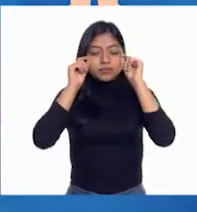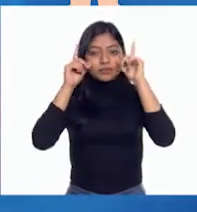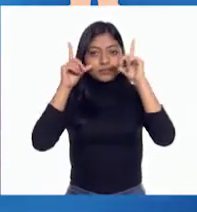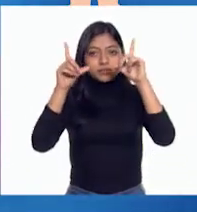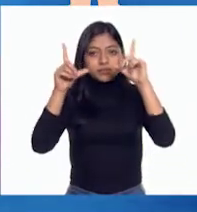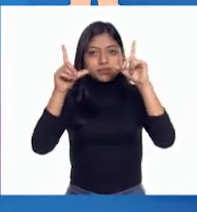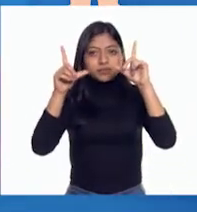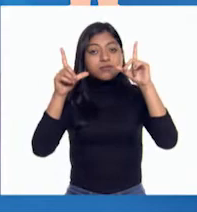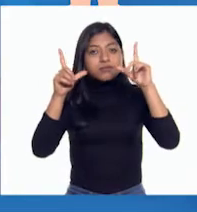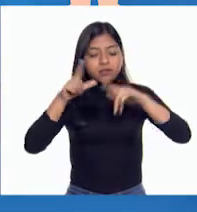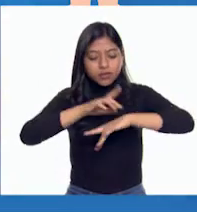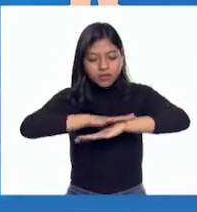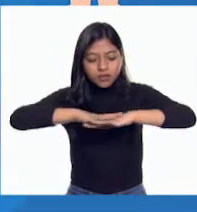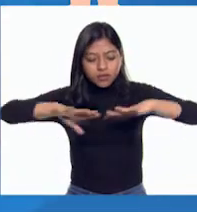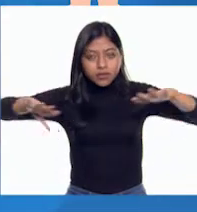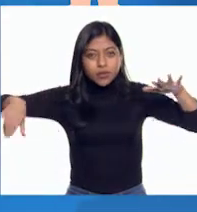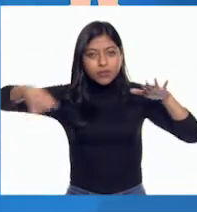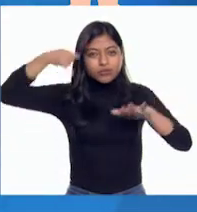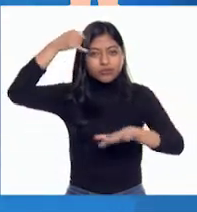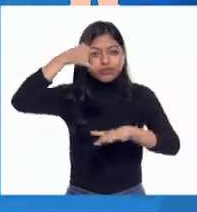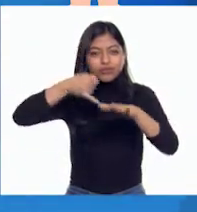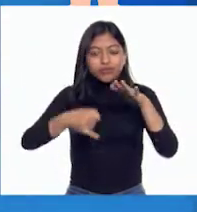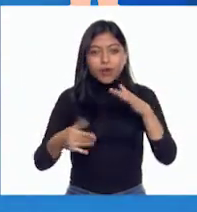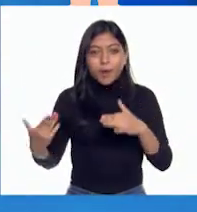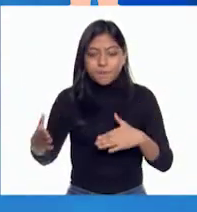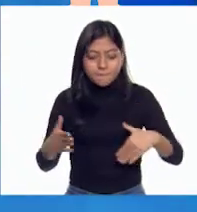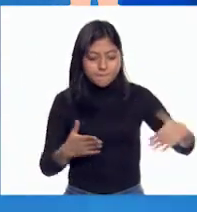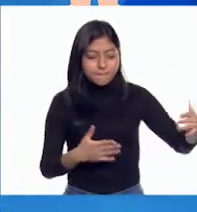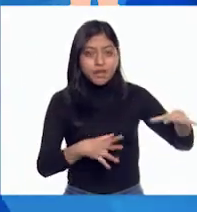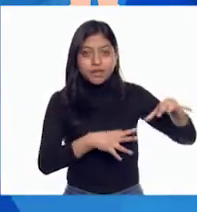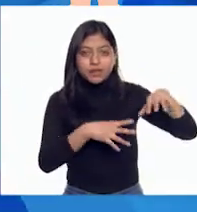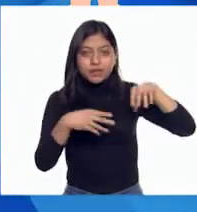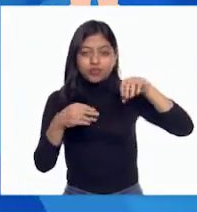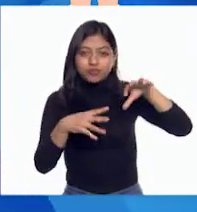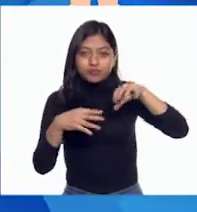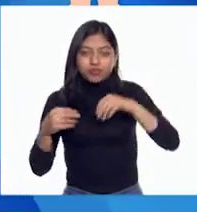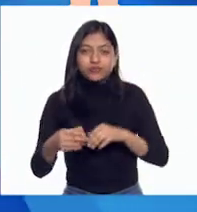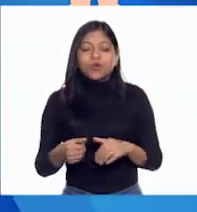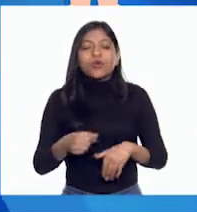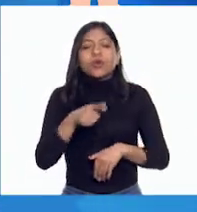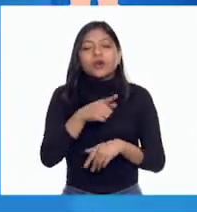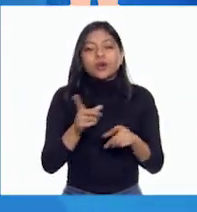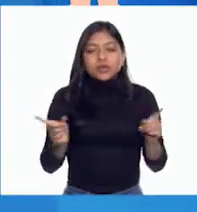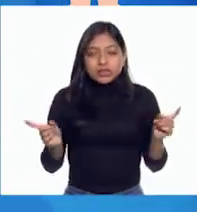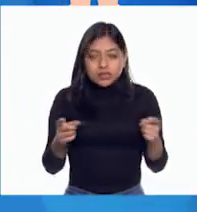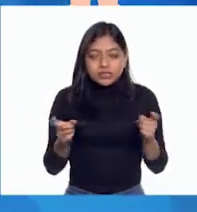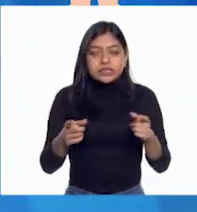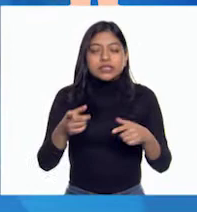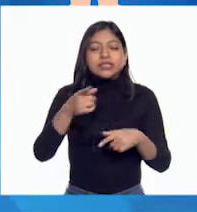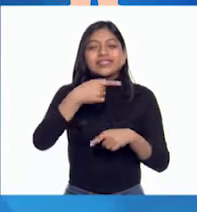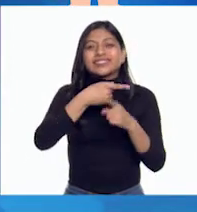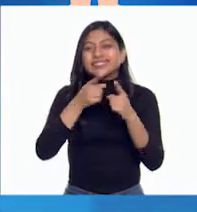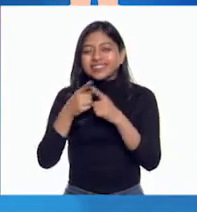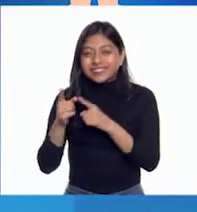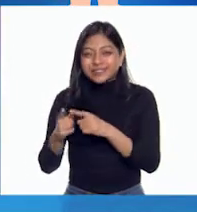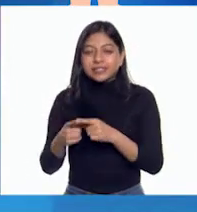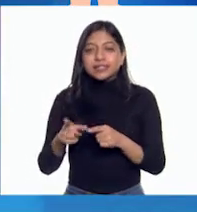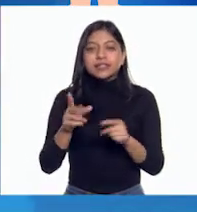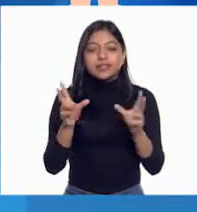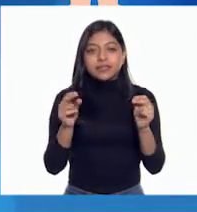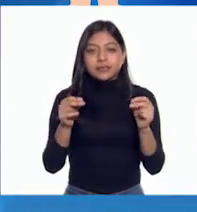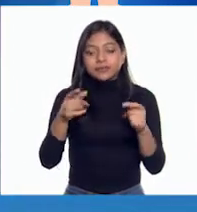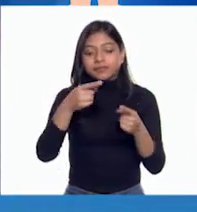pero despertó en el fondo del mar, rodeada de peces, calamares, cangrejos, tortugas marinas, corales, almejas,